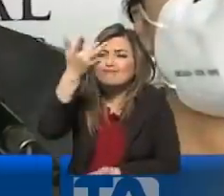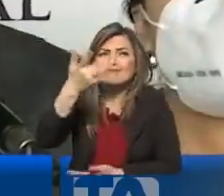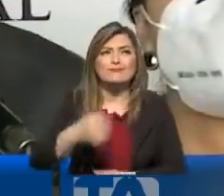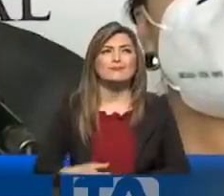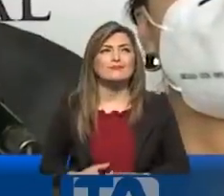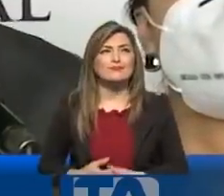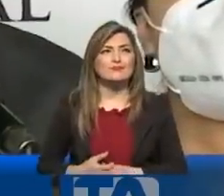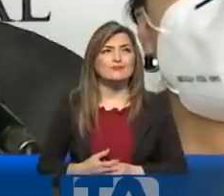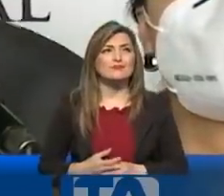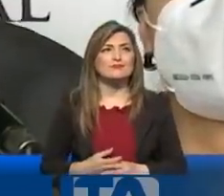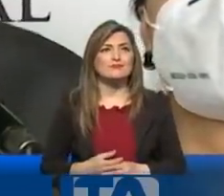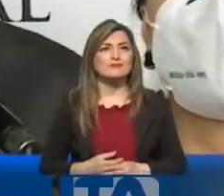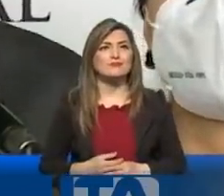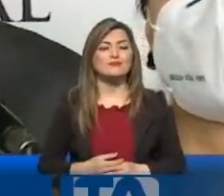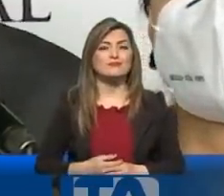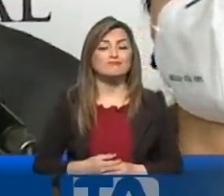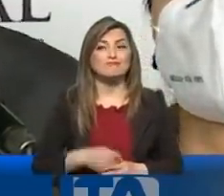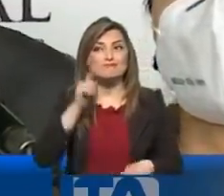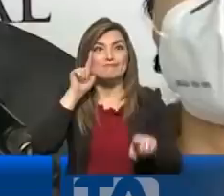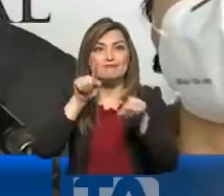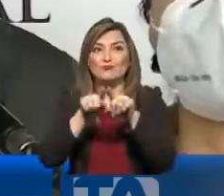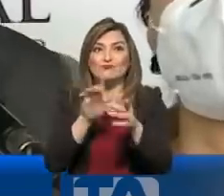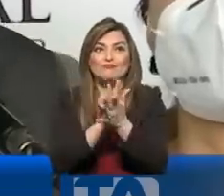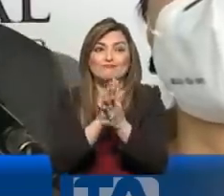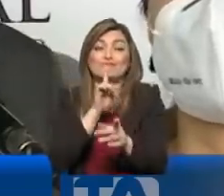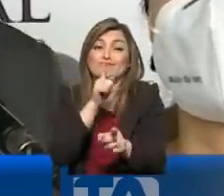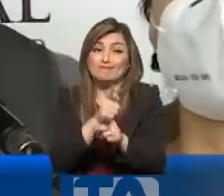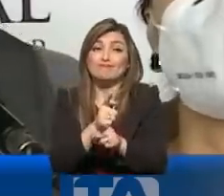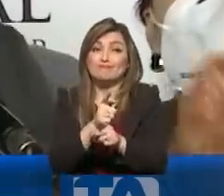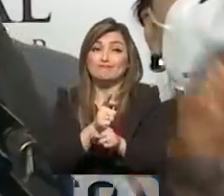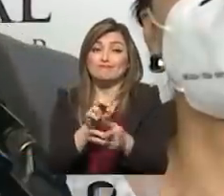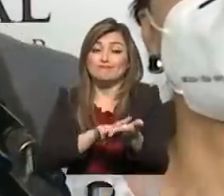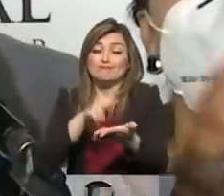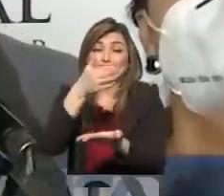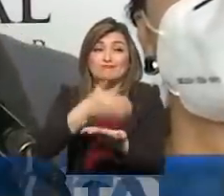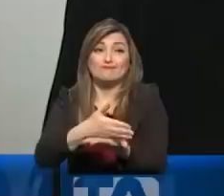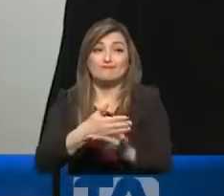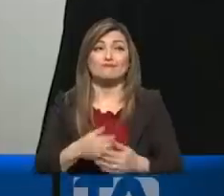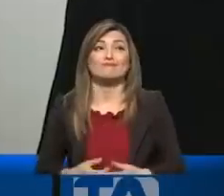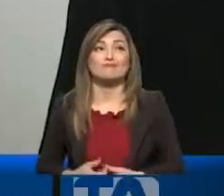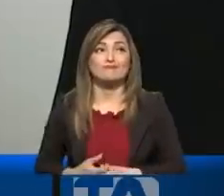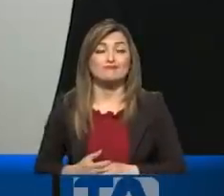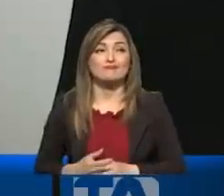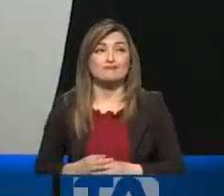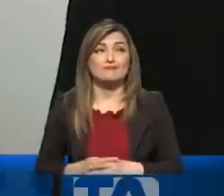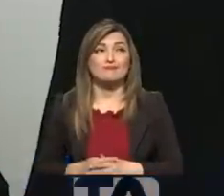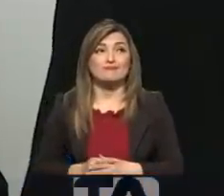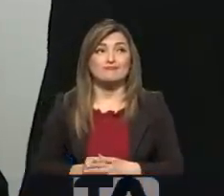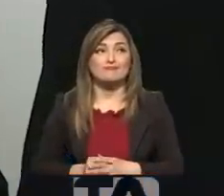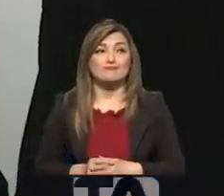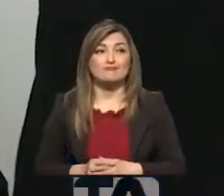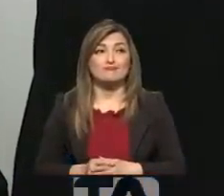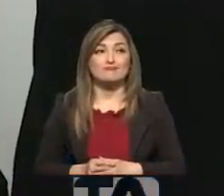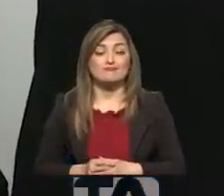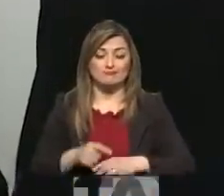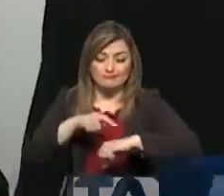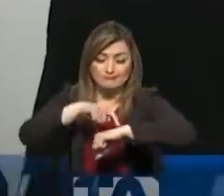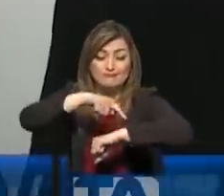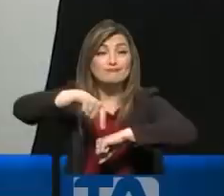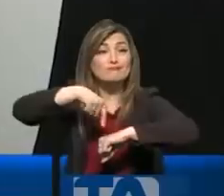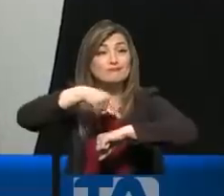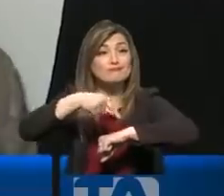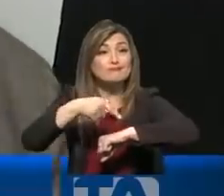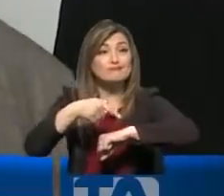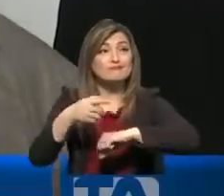No tienen los acuerdos que quisieran tener y es por ello que suspenden la sesión. Se está dando el espacio de tiempo para